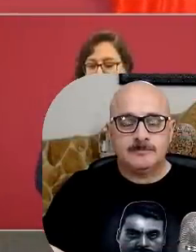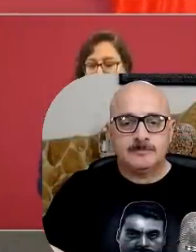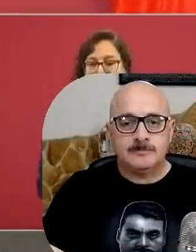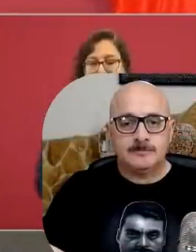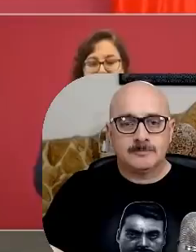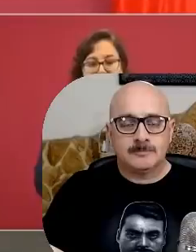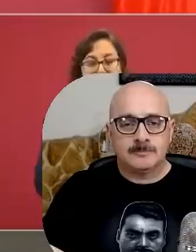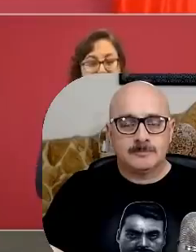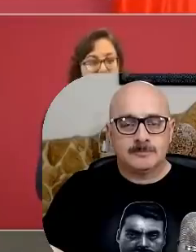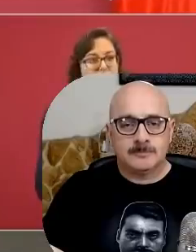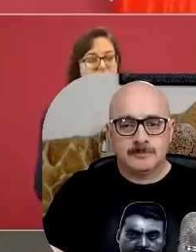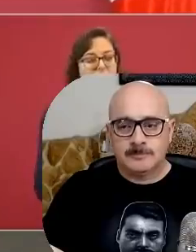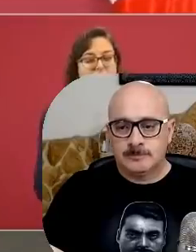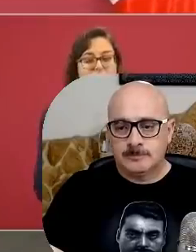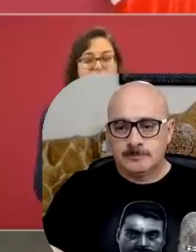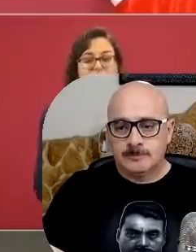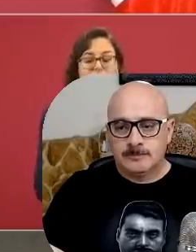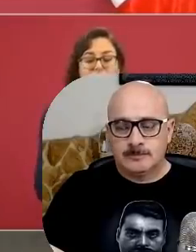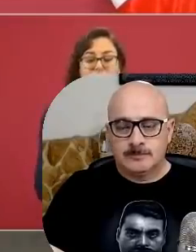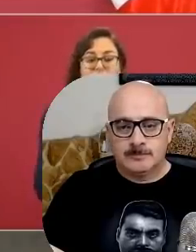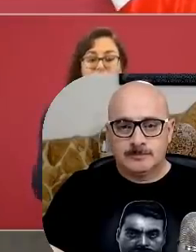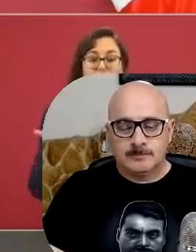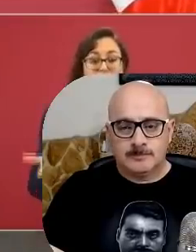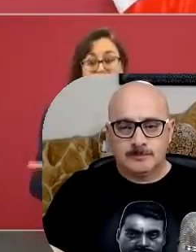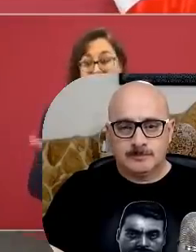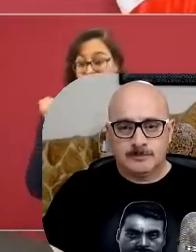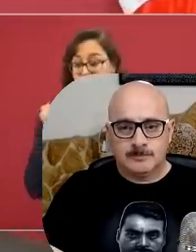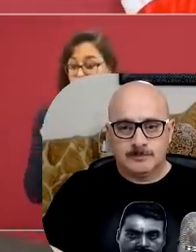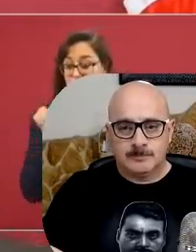de la importancia que tienen las redes sociales.